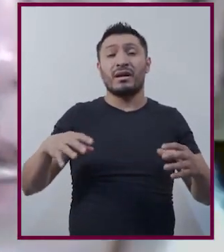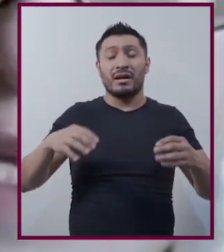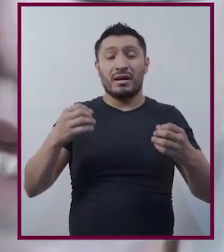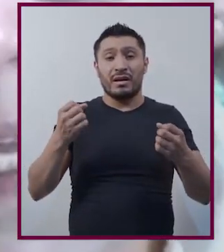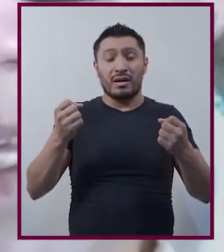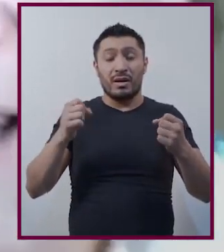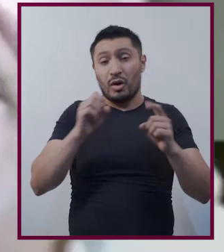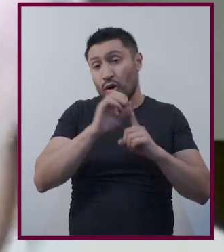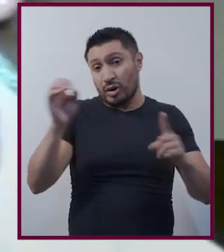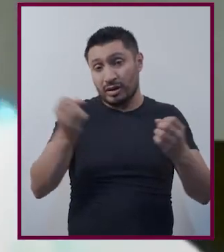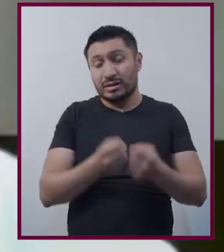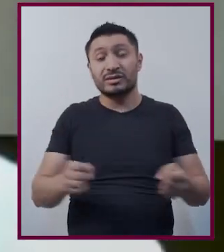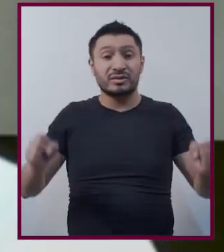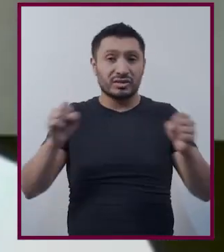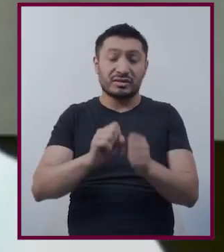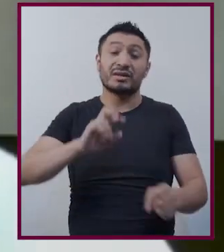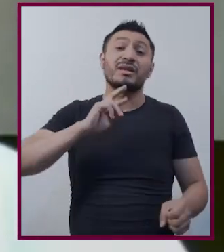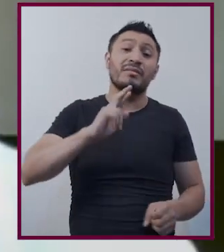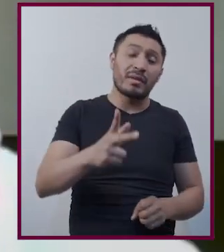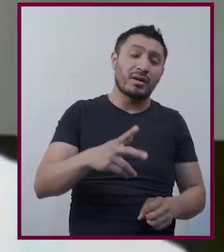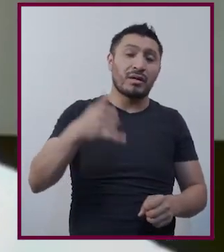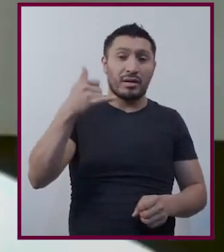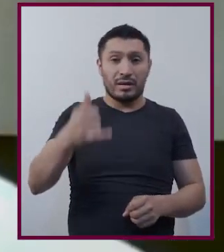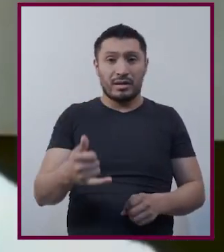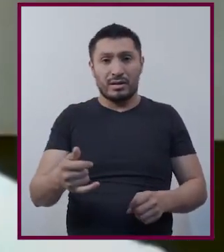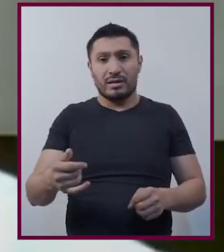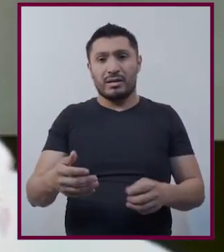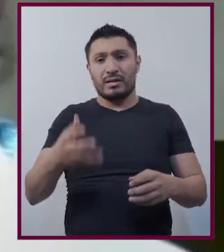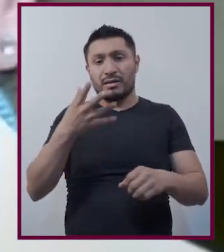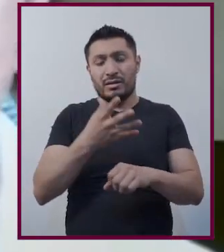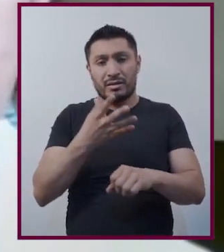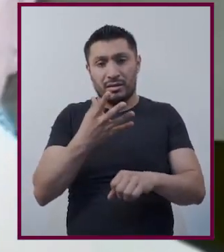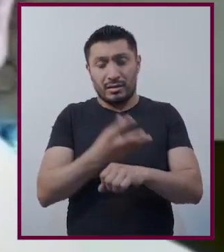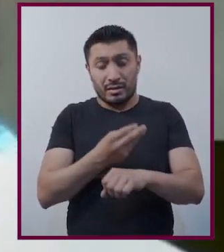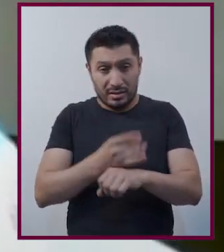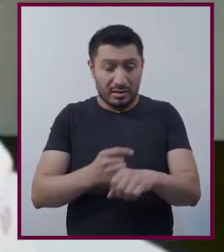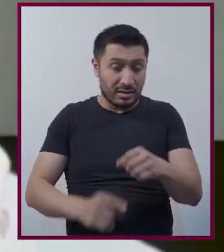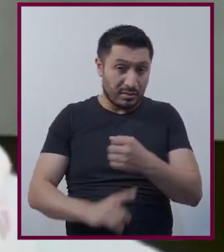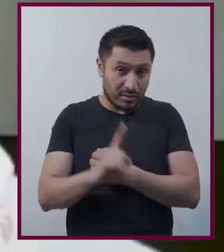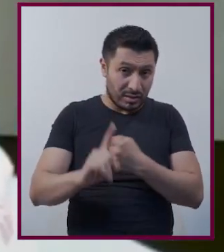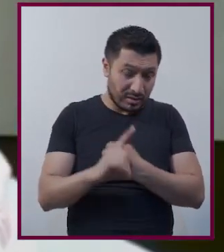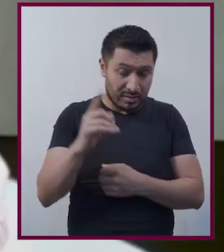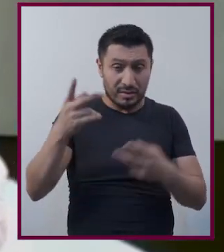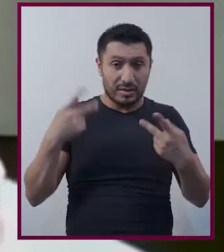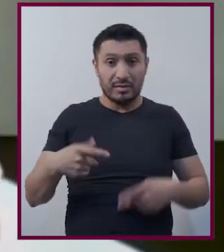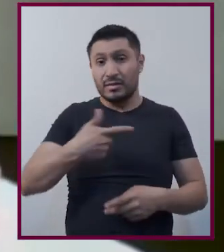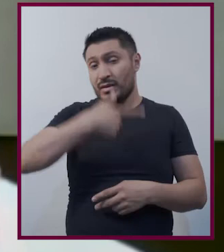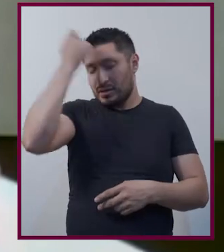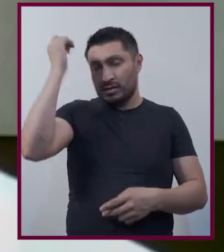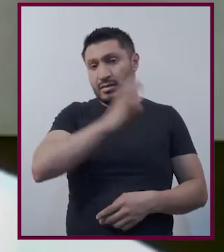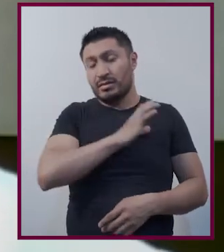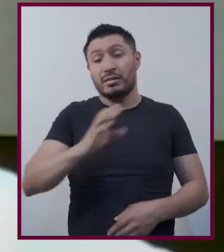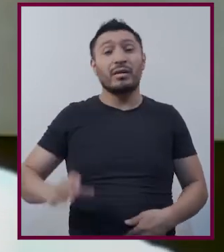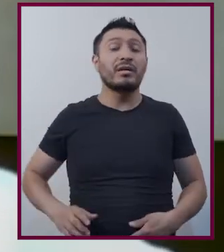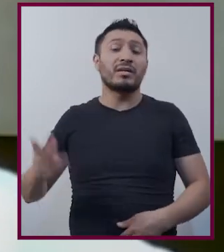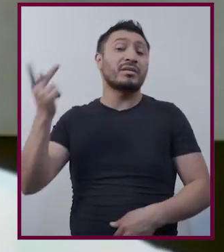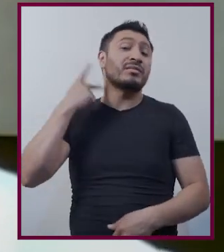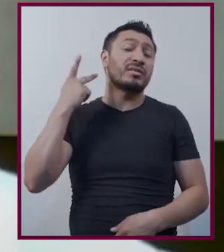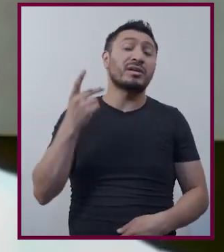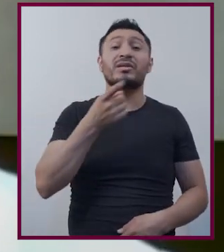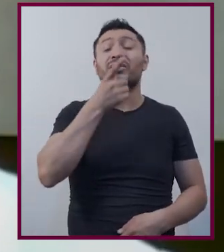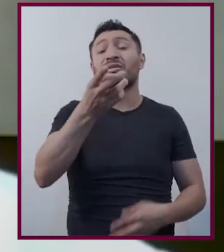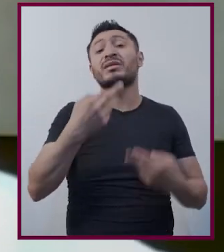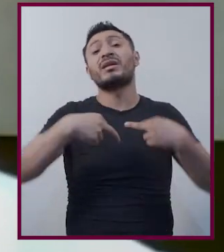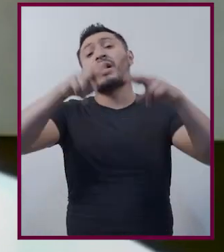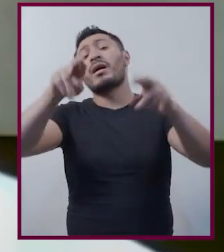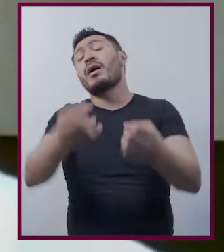lograr que quienes se postulan como opciones políticas y que dicen representar a la sociedad, efectivamente